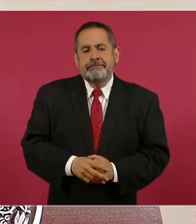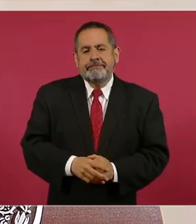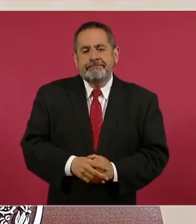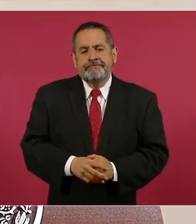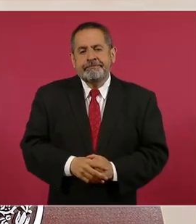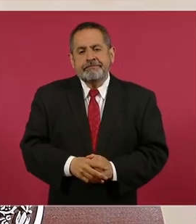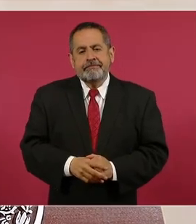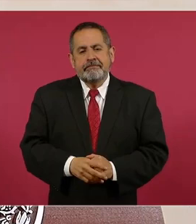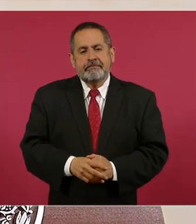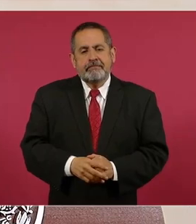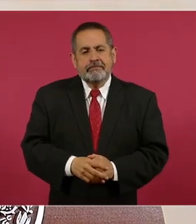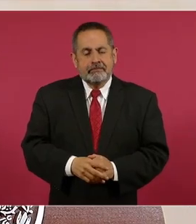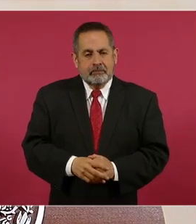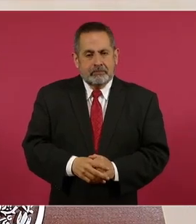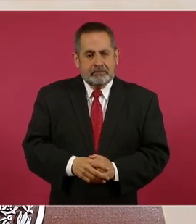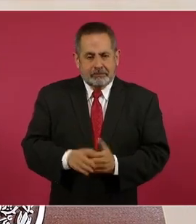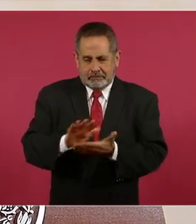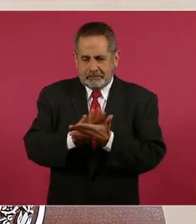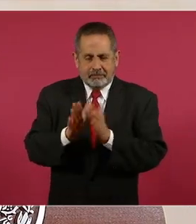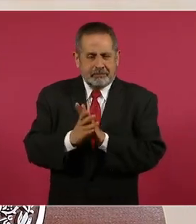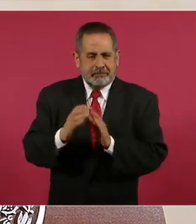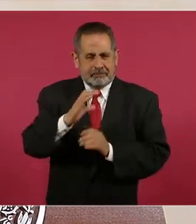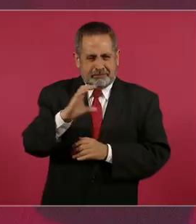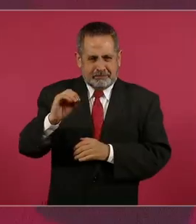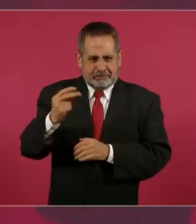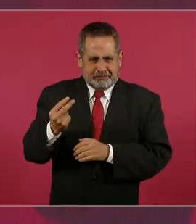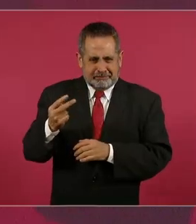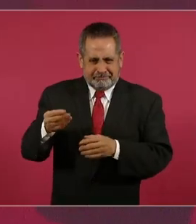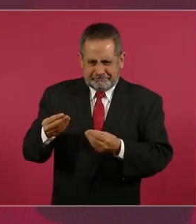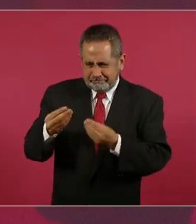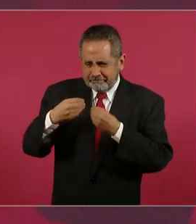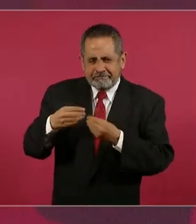es este carbohidrato, pero